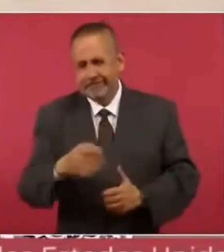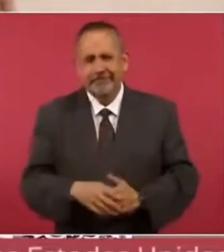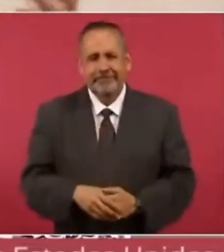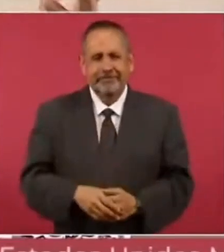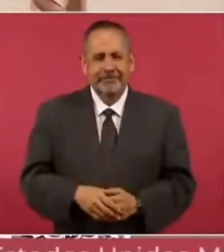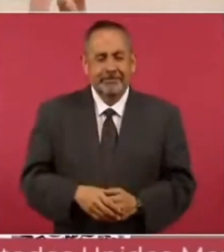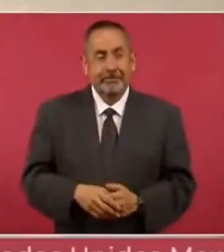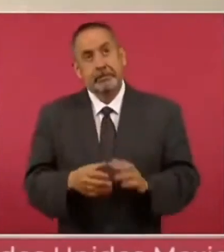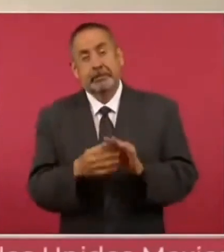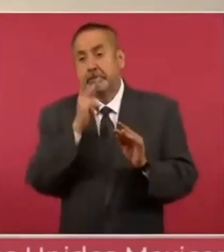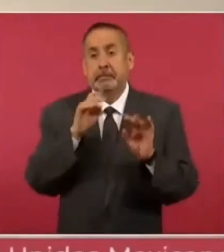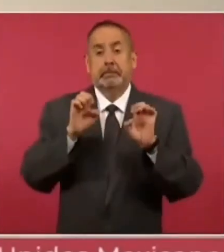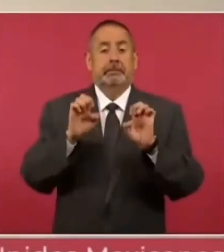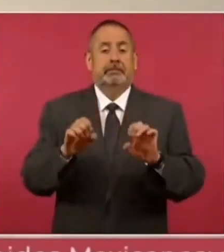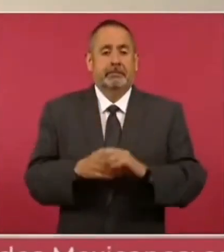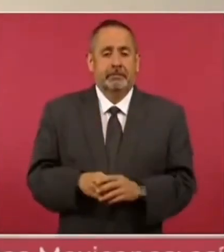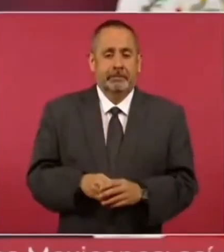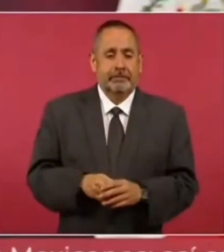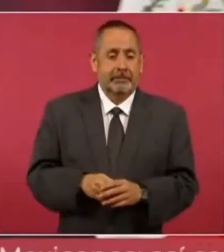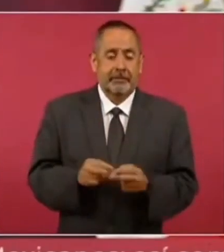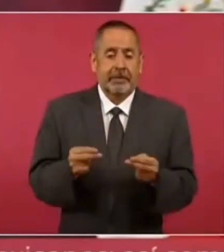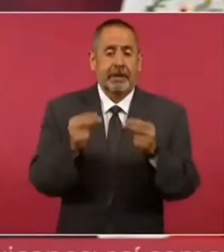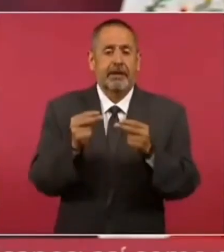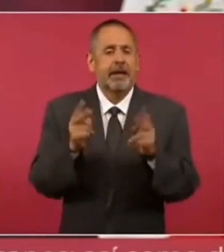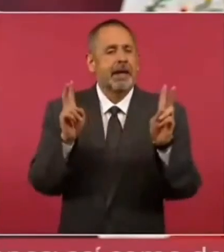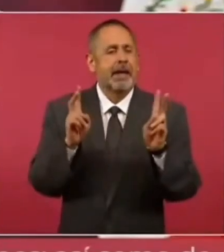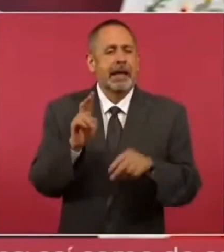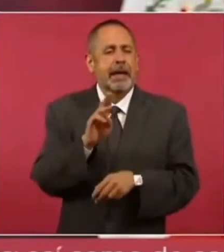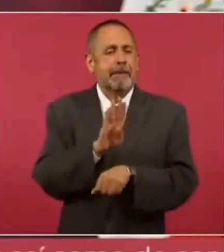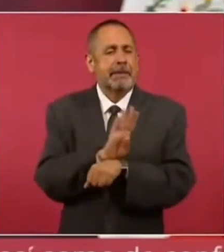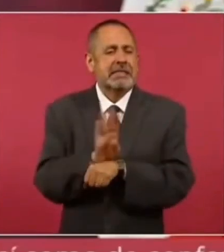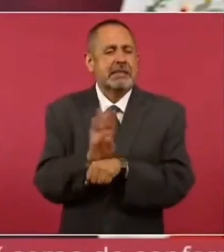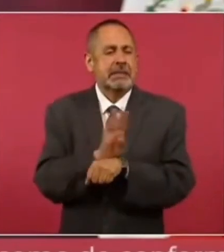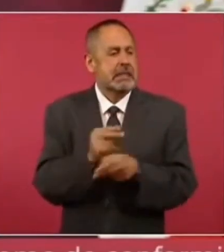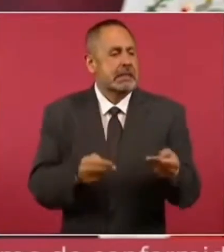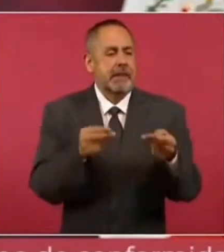para decirlo elegantemente, ¿no? Business son business.